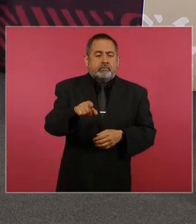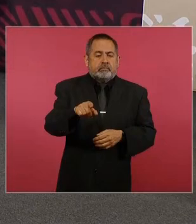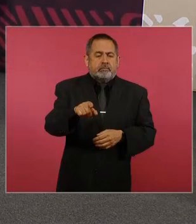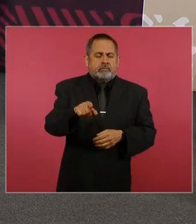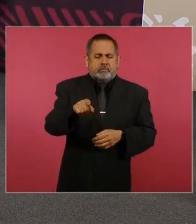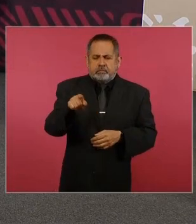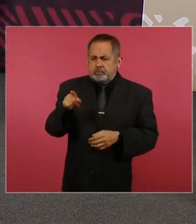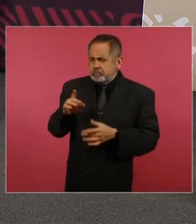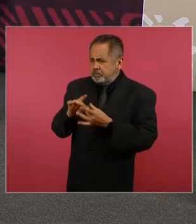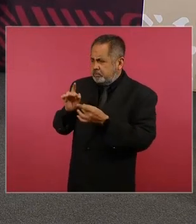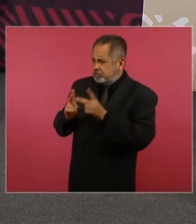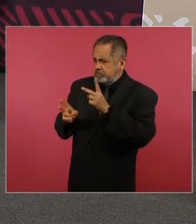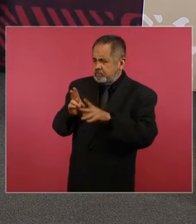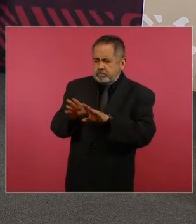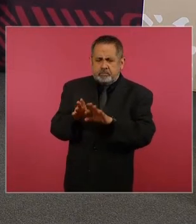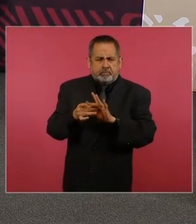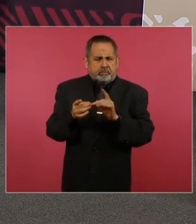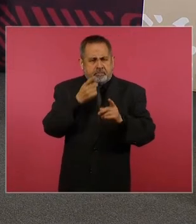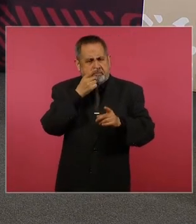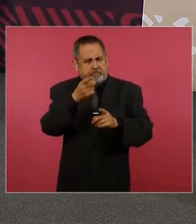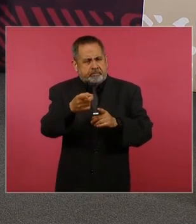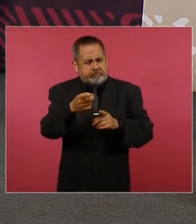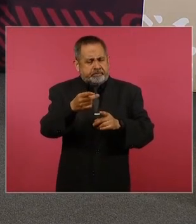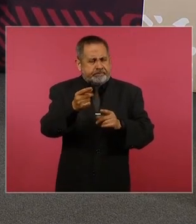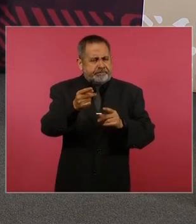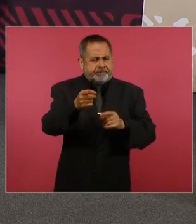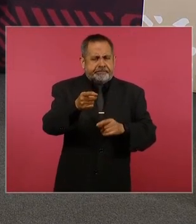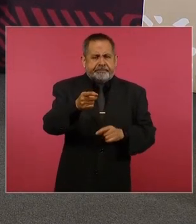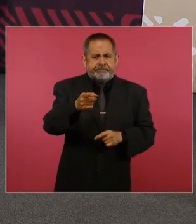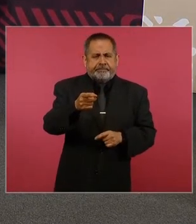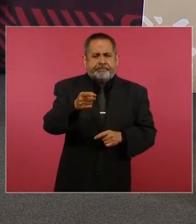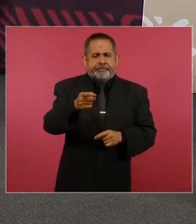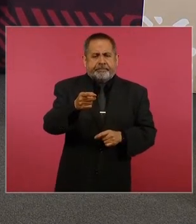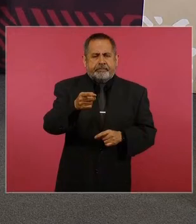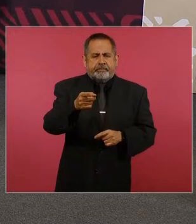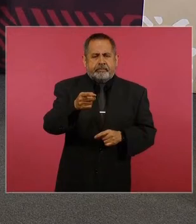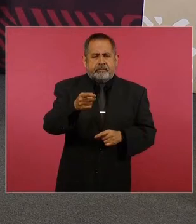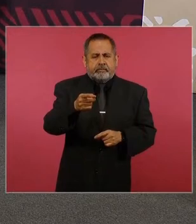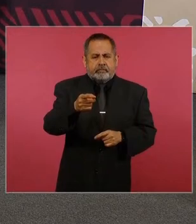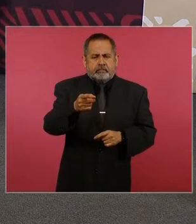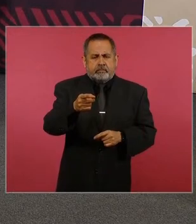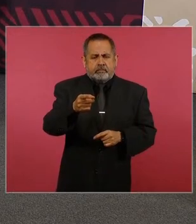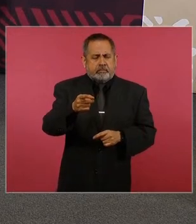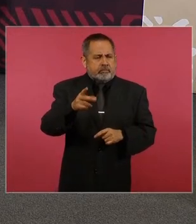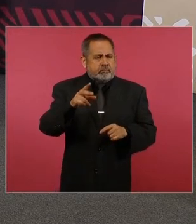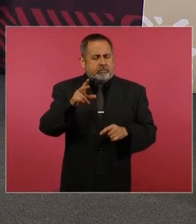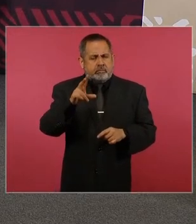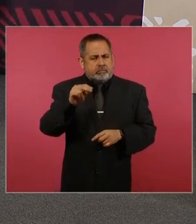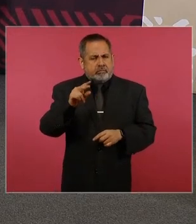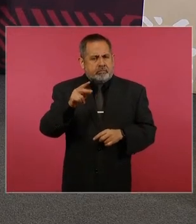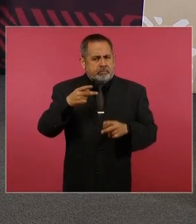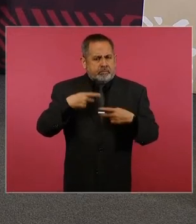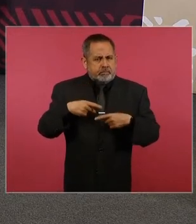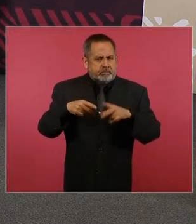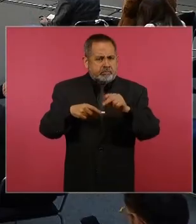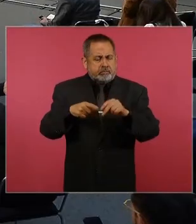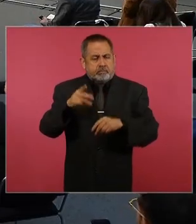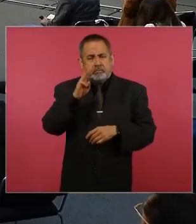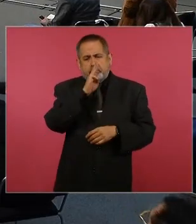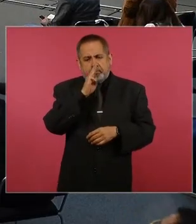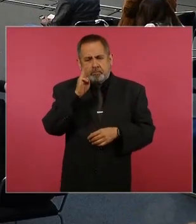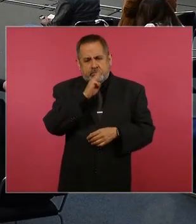estaban hablando de que no iban a permitirle a la gente en